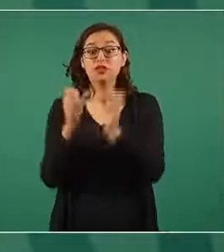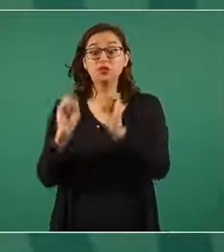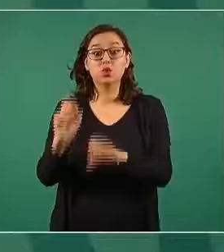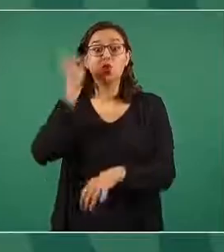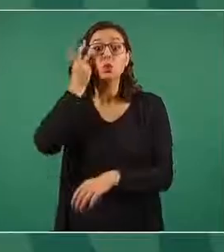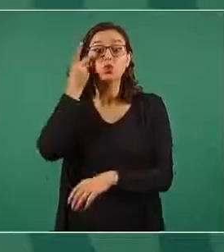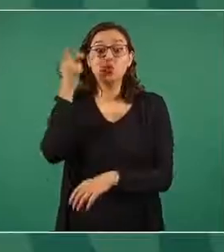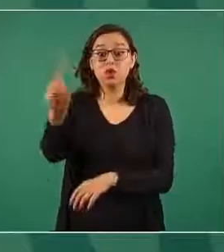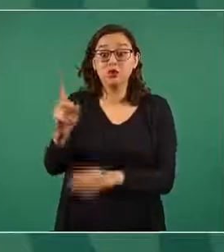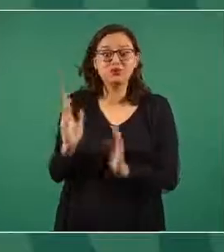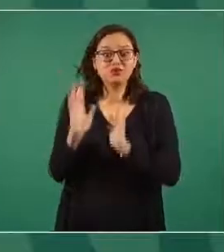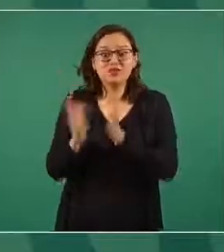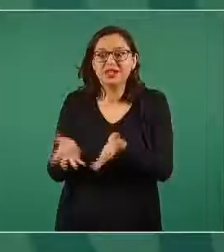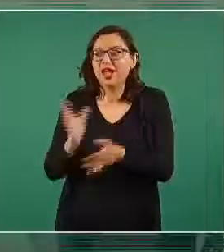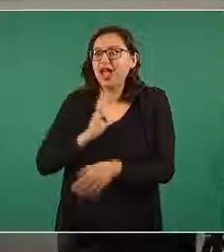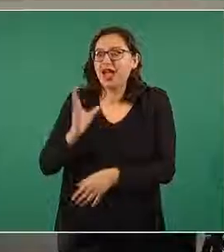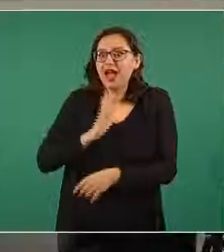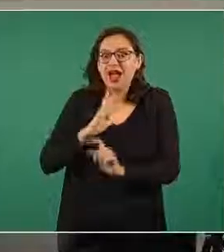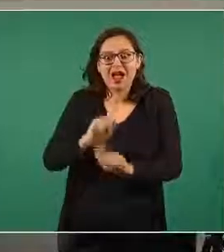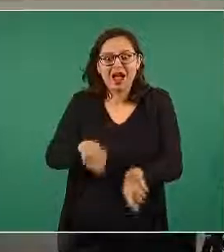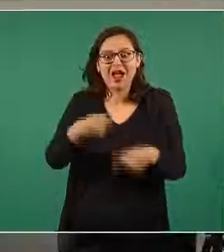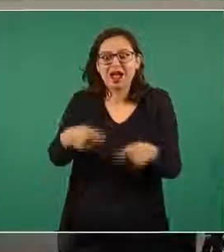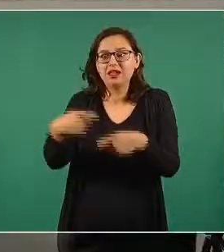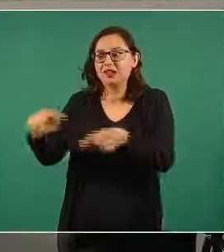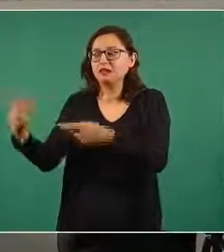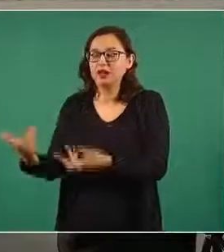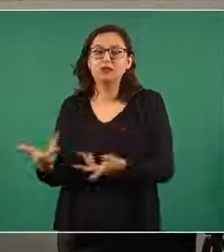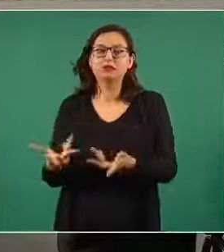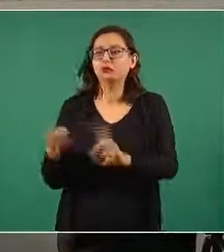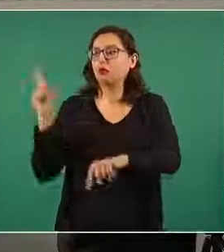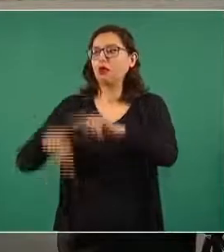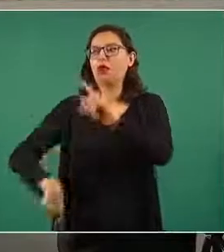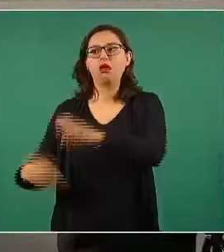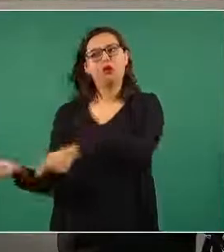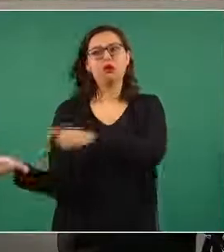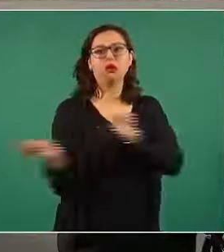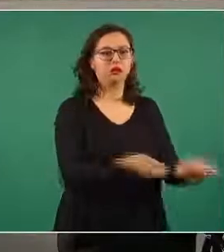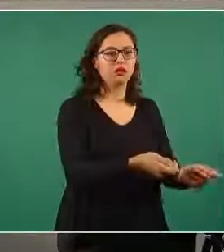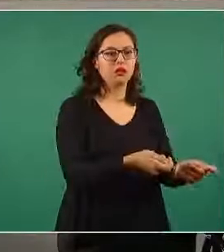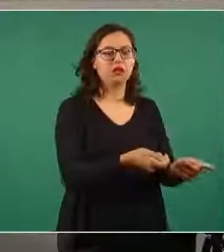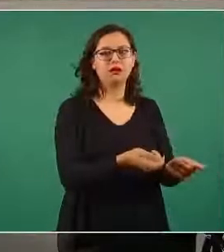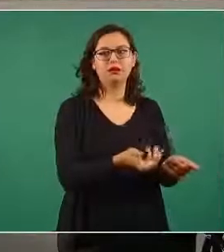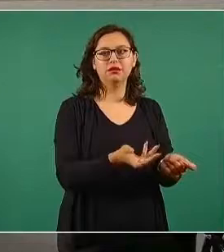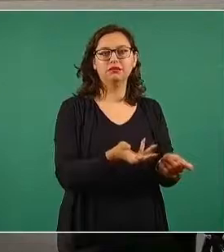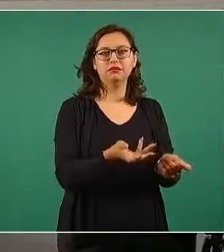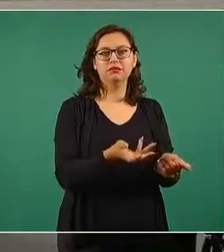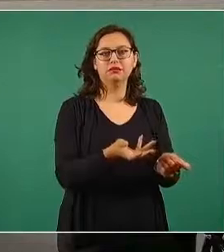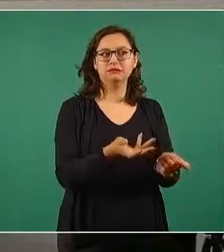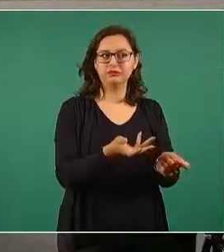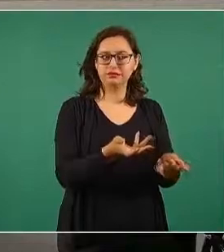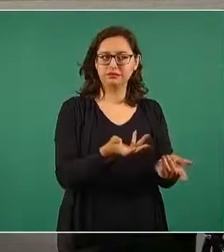urbanas, exactamente. Entonces, queremos hacer justicia al pueblo yaqui, a los pueblos